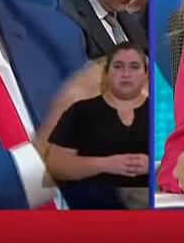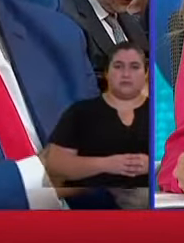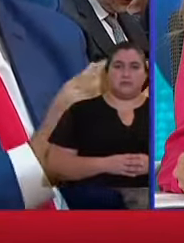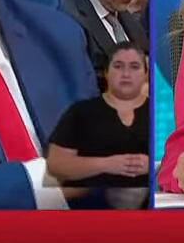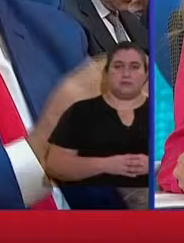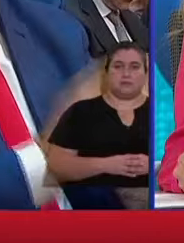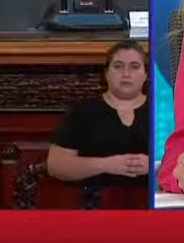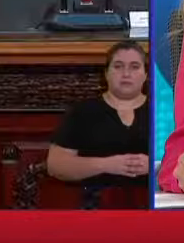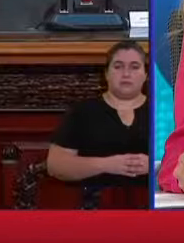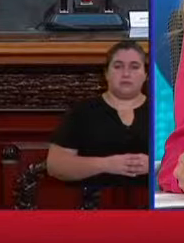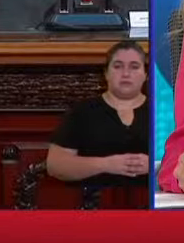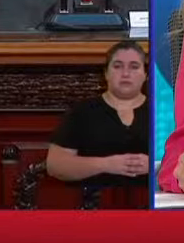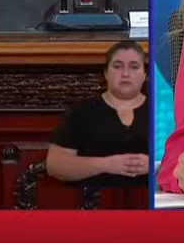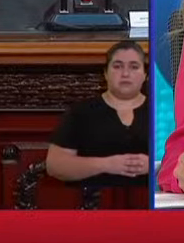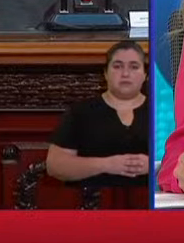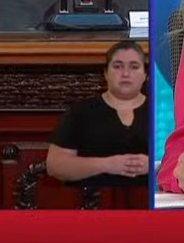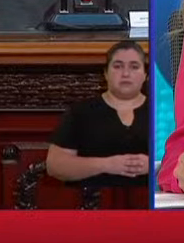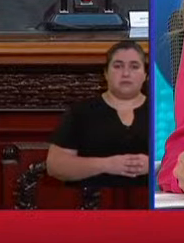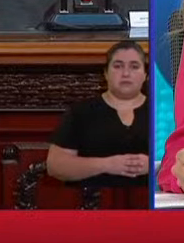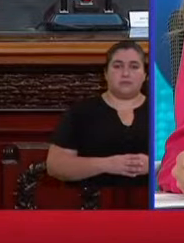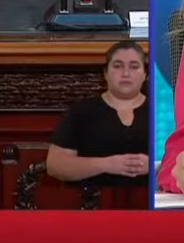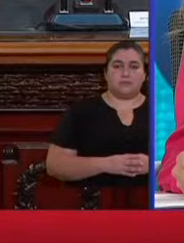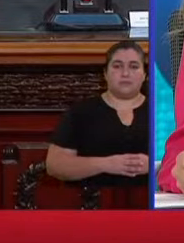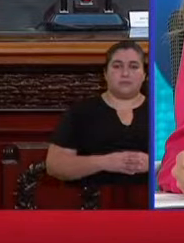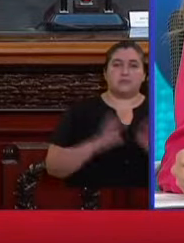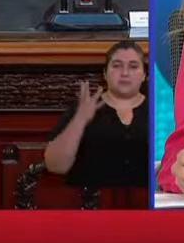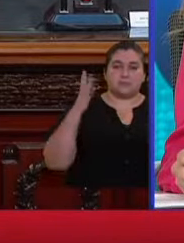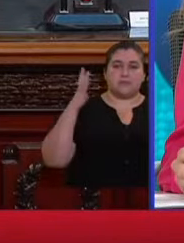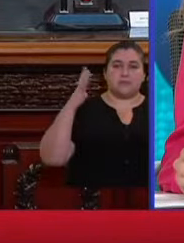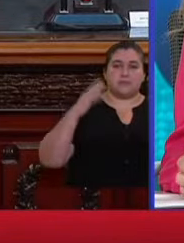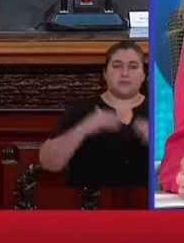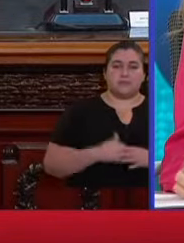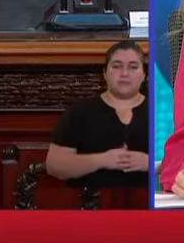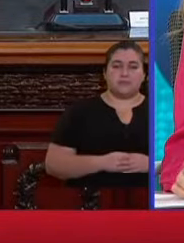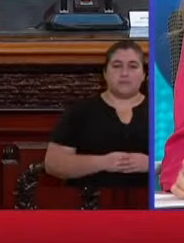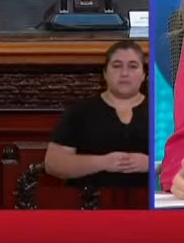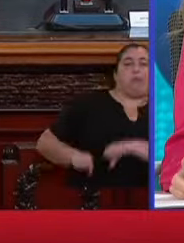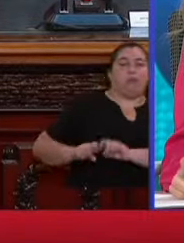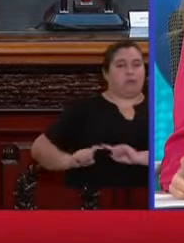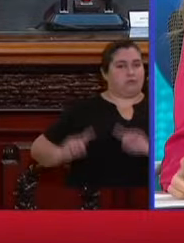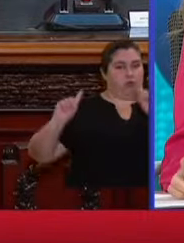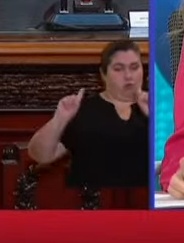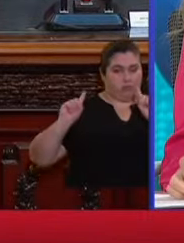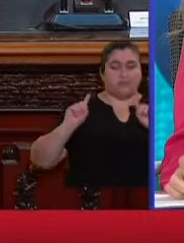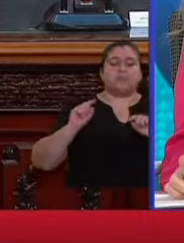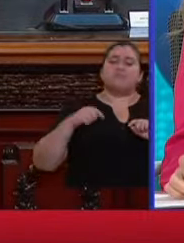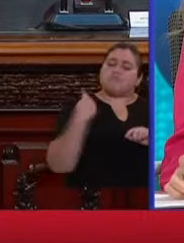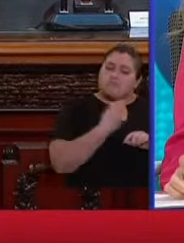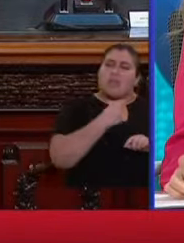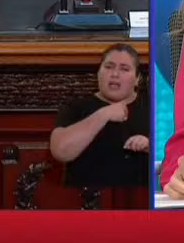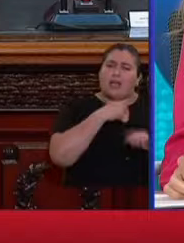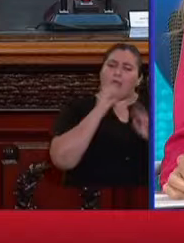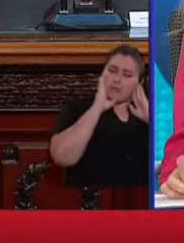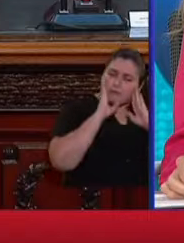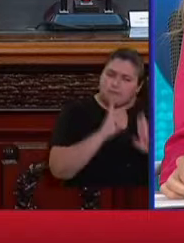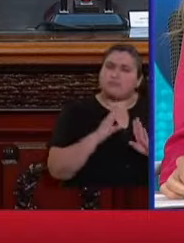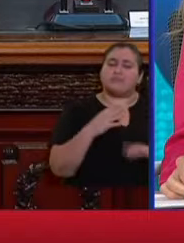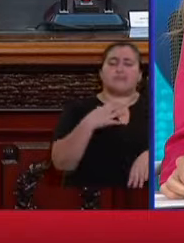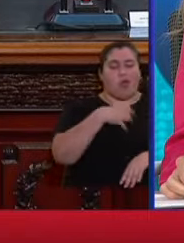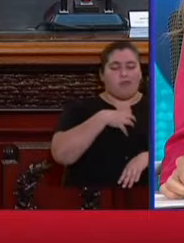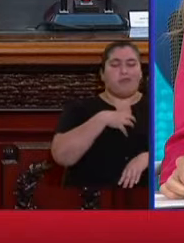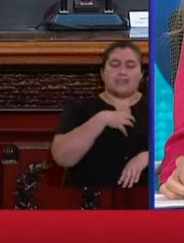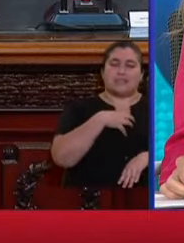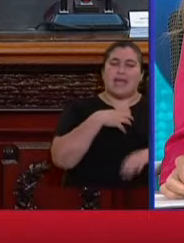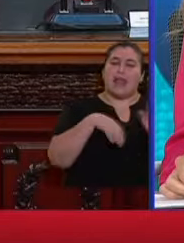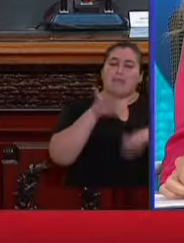el gobernador de mi provincia, que lo tiene en pantalla ahí, de mucho, mira, para los cordobeses que hayan elegido Córdoba, a